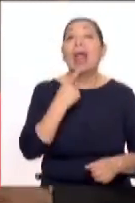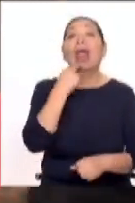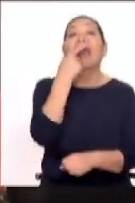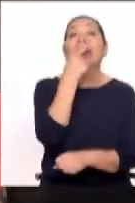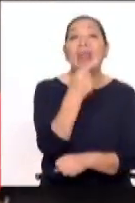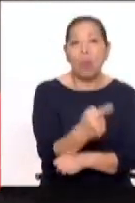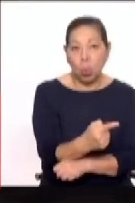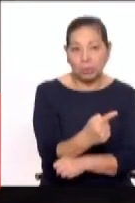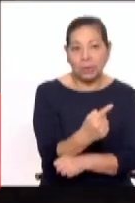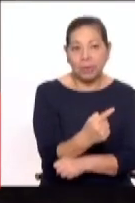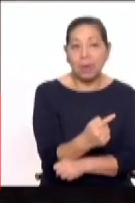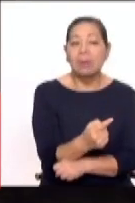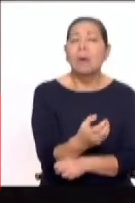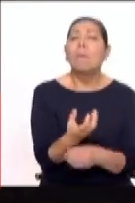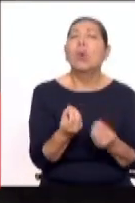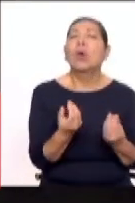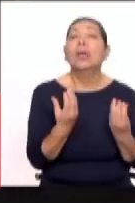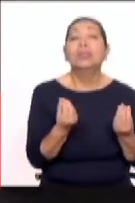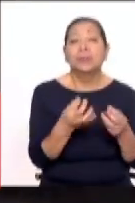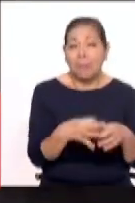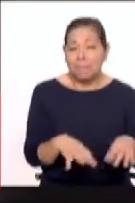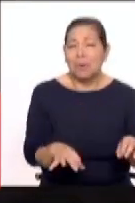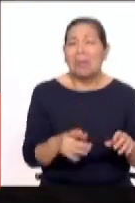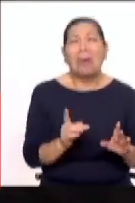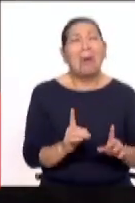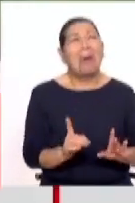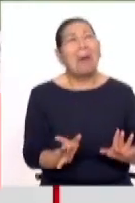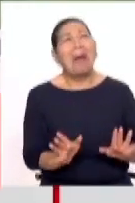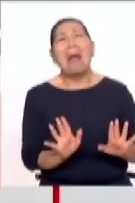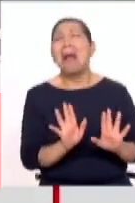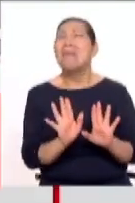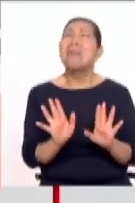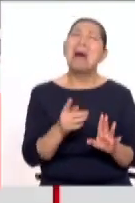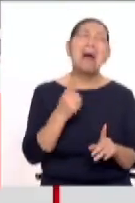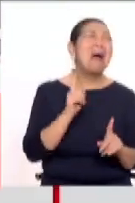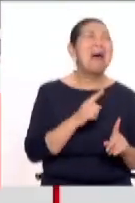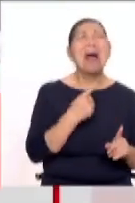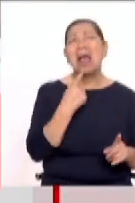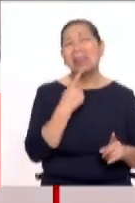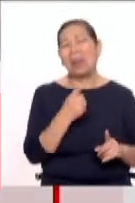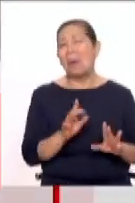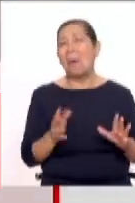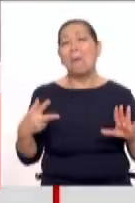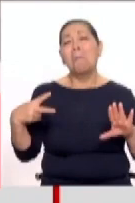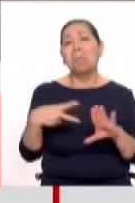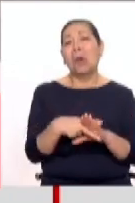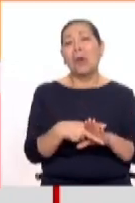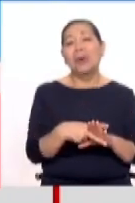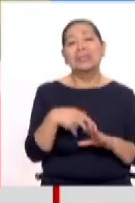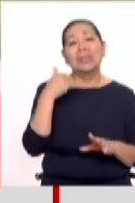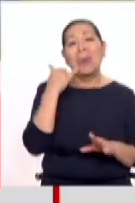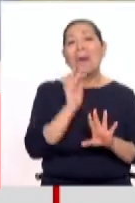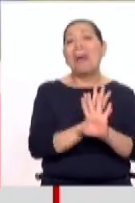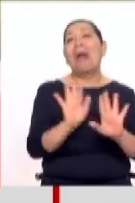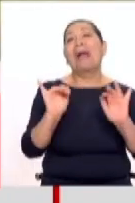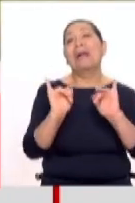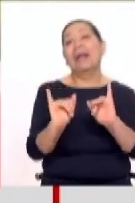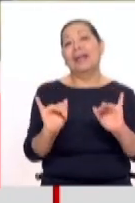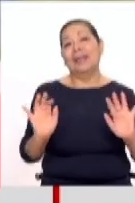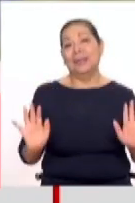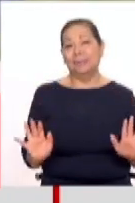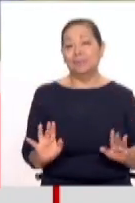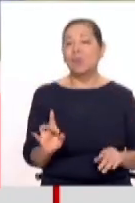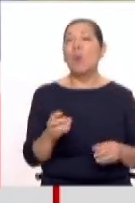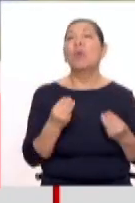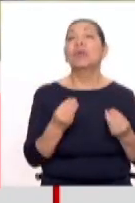del robo. ¿Por qué es importante hacer la denuncia? Muchas veces nosotros ya no hacemos la denuncia, simplemente bloqueamos nuestros dispositivos y bloqueamos también nuestras